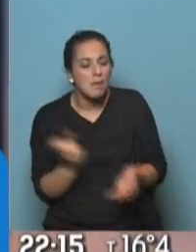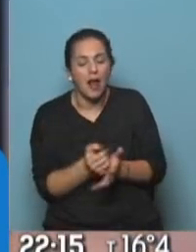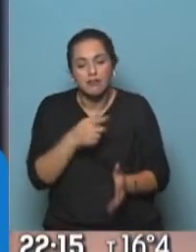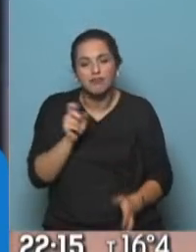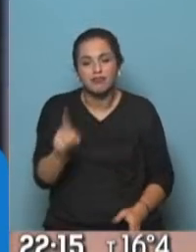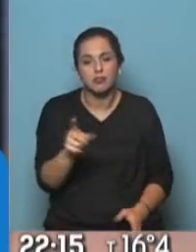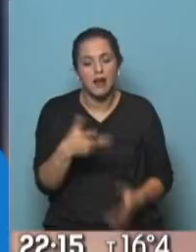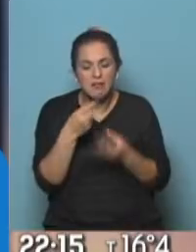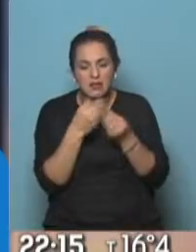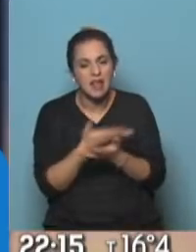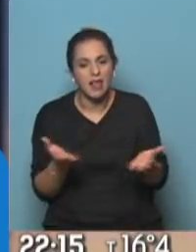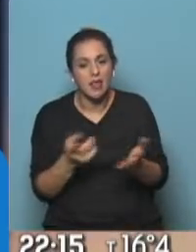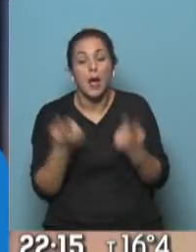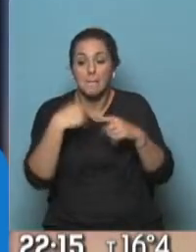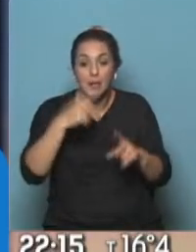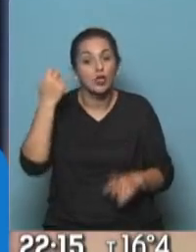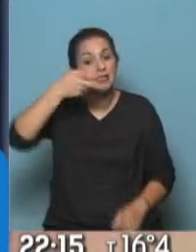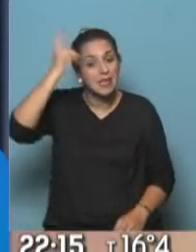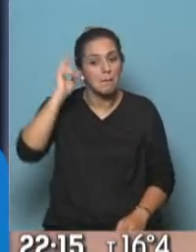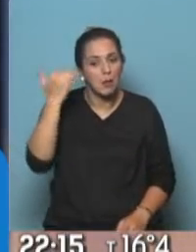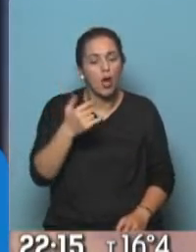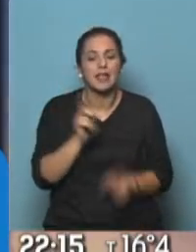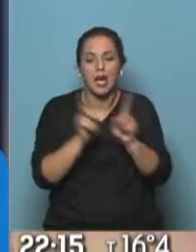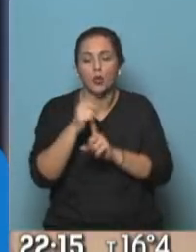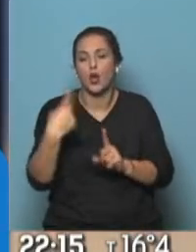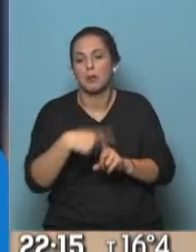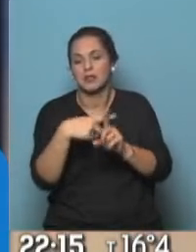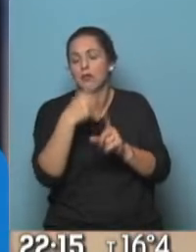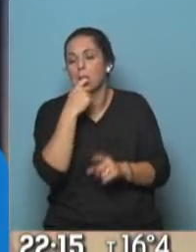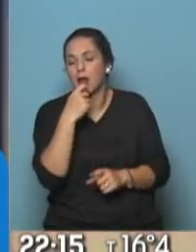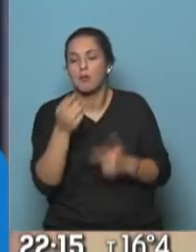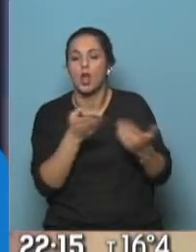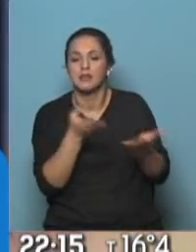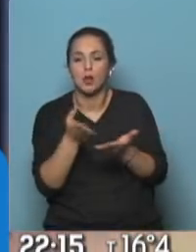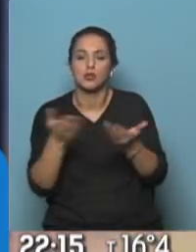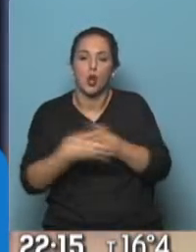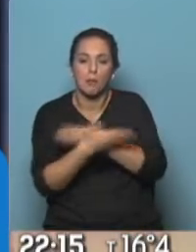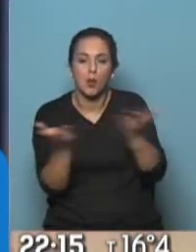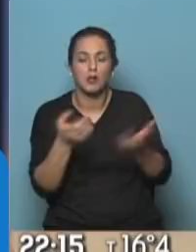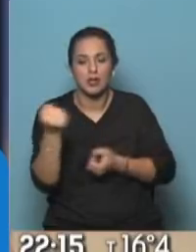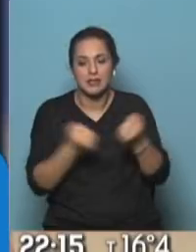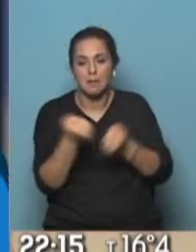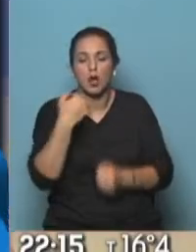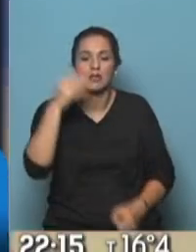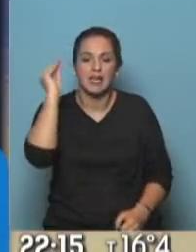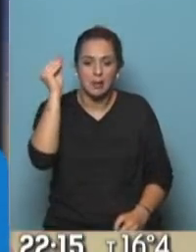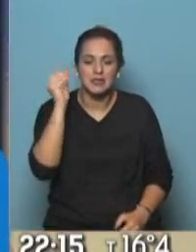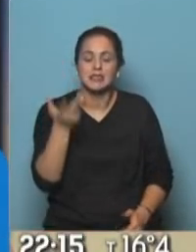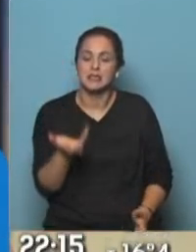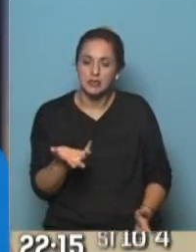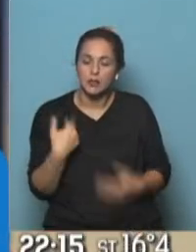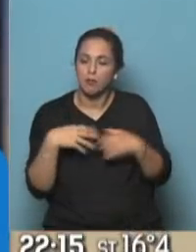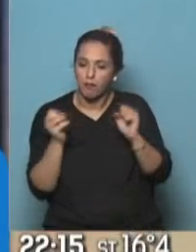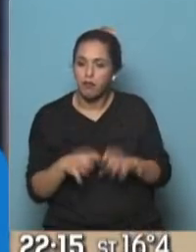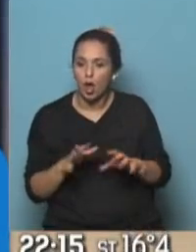tiene restos positivos como el transporte público, los servicios públicos, que en Brasil están maltratados,